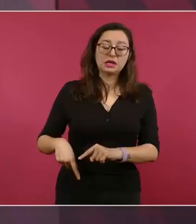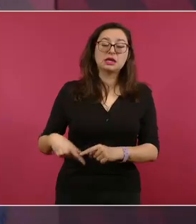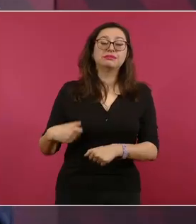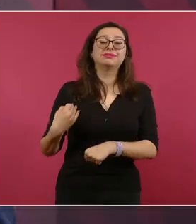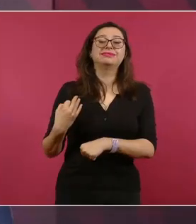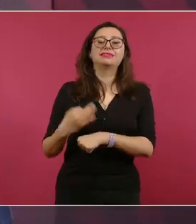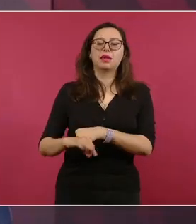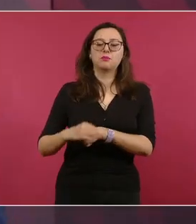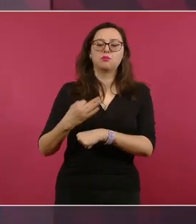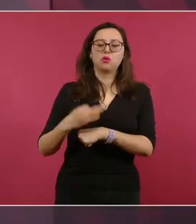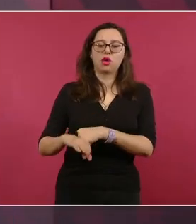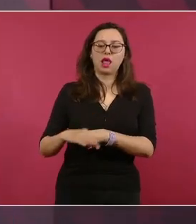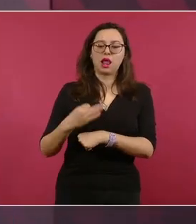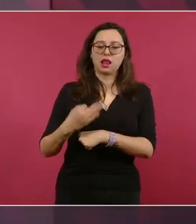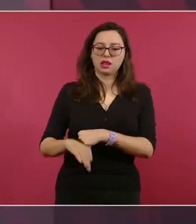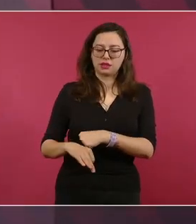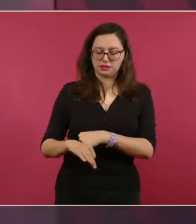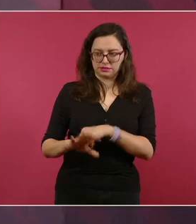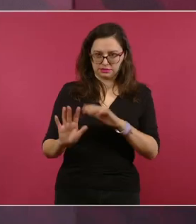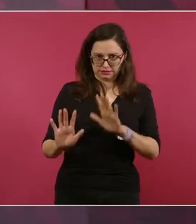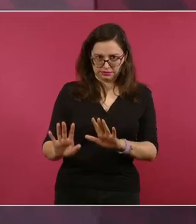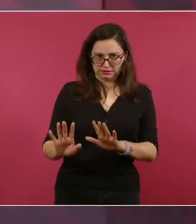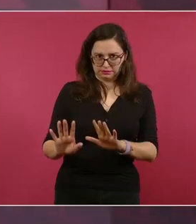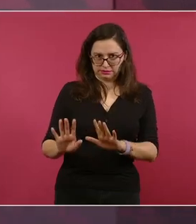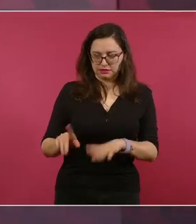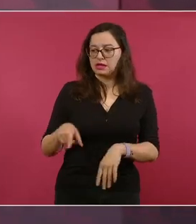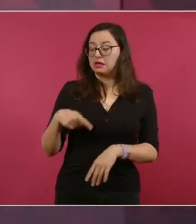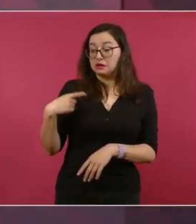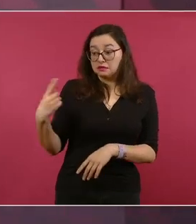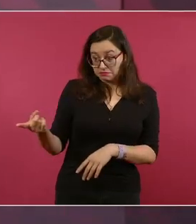transitoriamente en tanto no haya